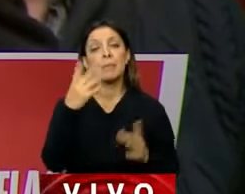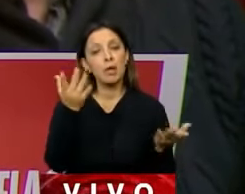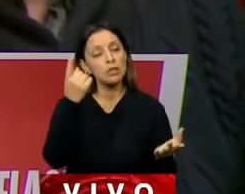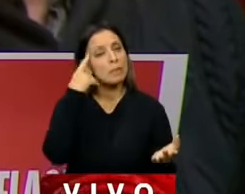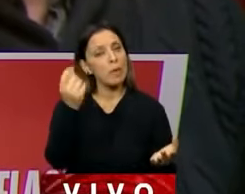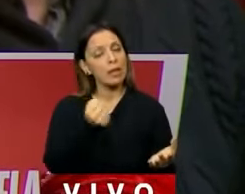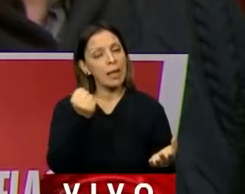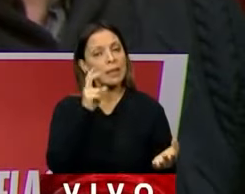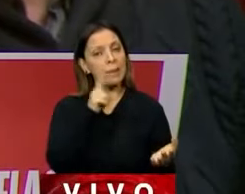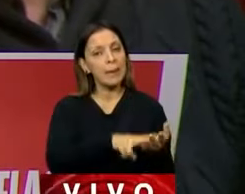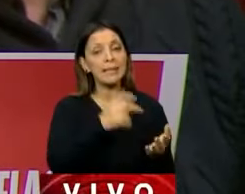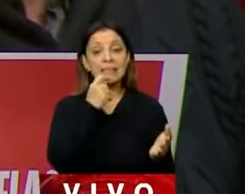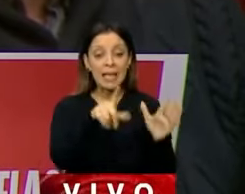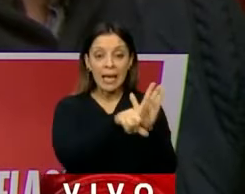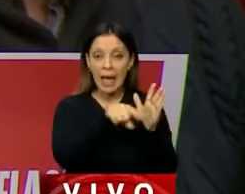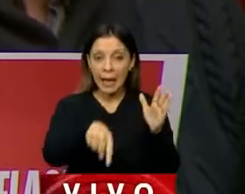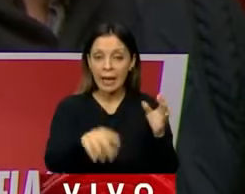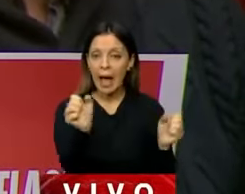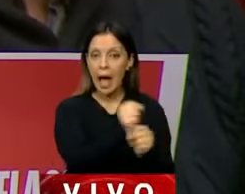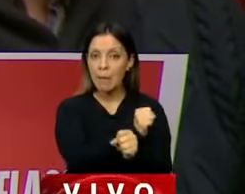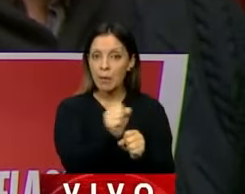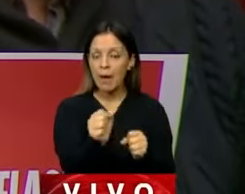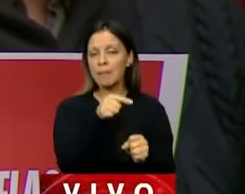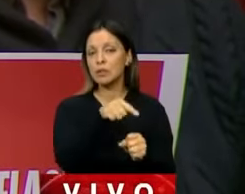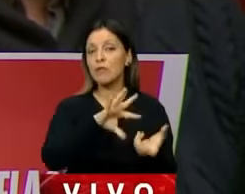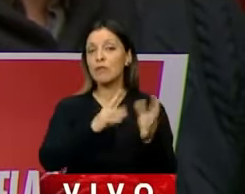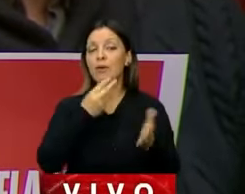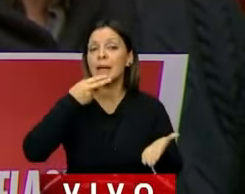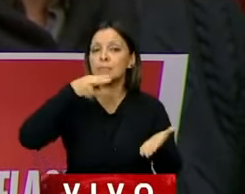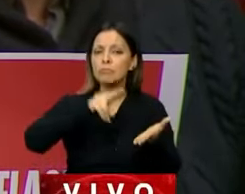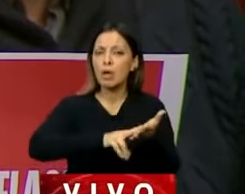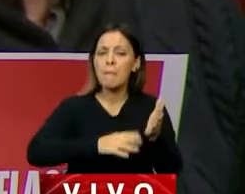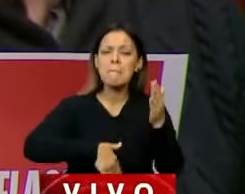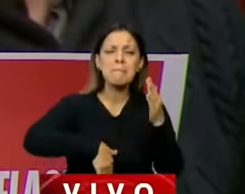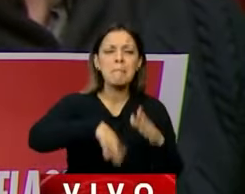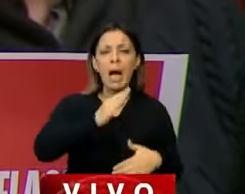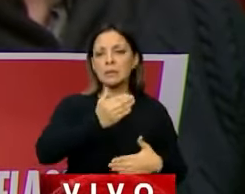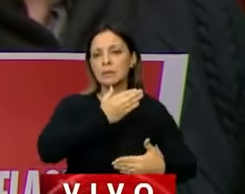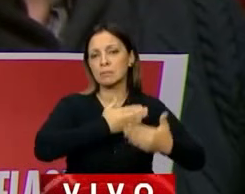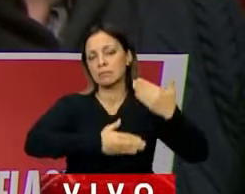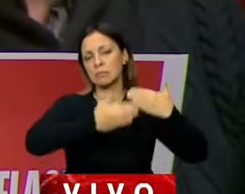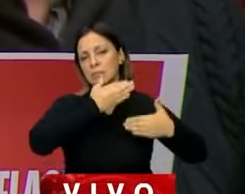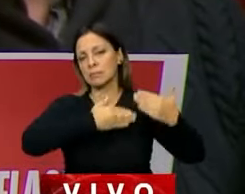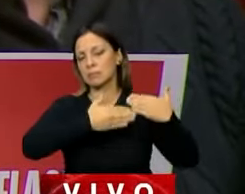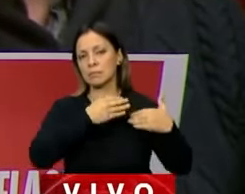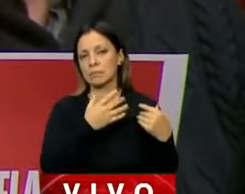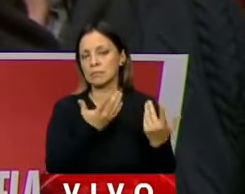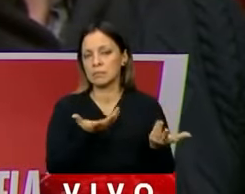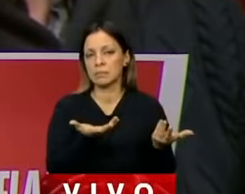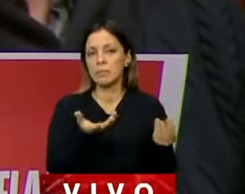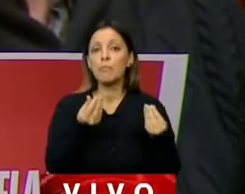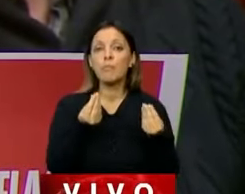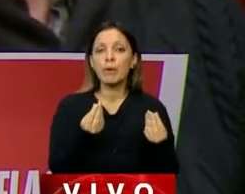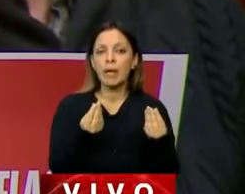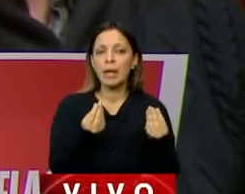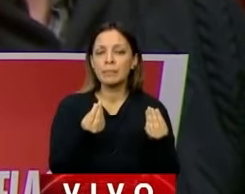ley vamos todavía a un sistema tributario más regresivo que el que ya tenemos. ¿Por qué? Porque